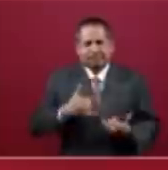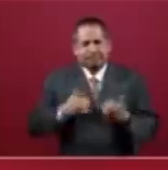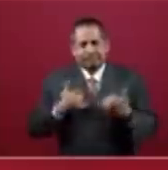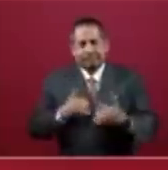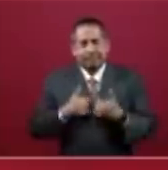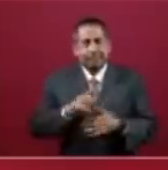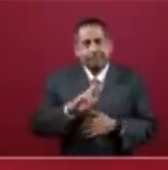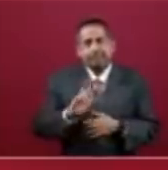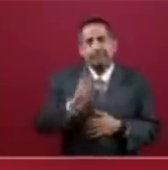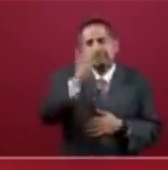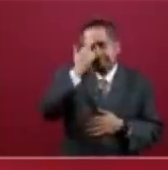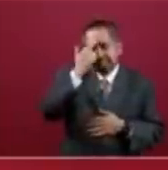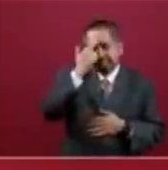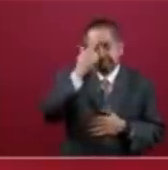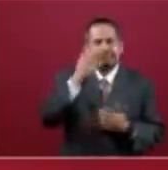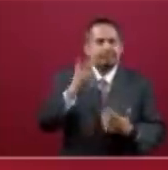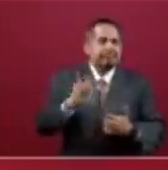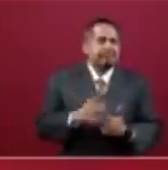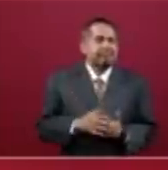recordamos